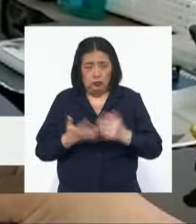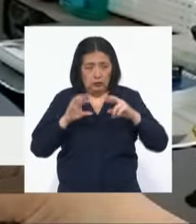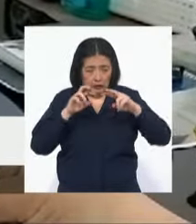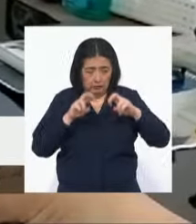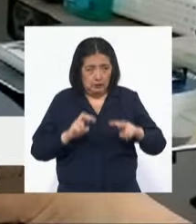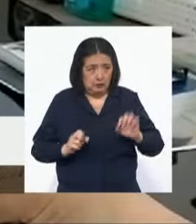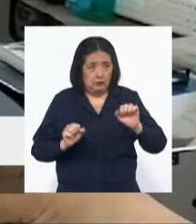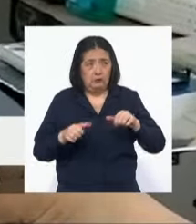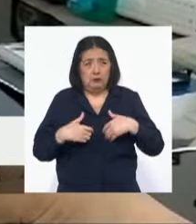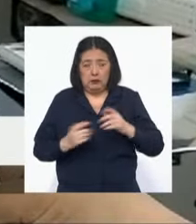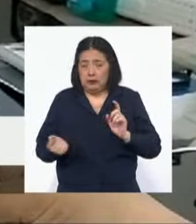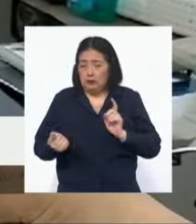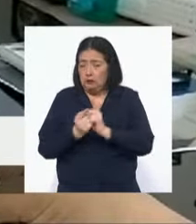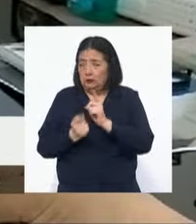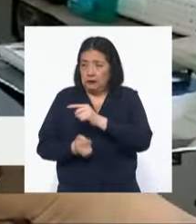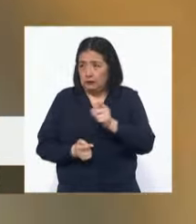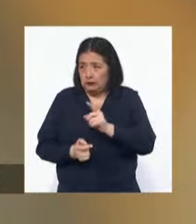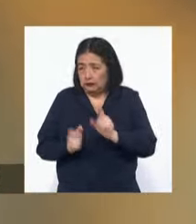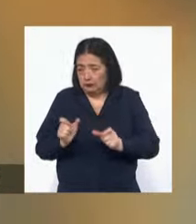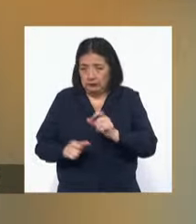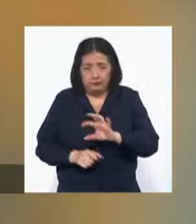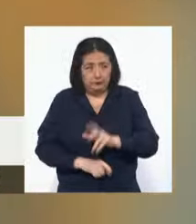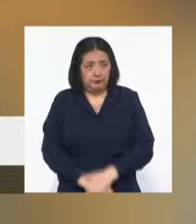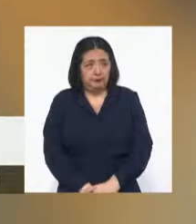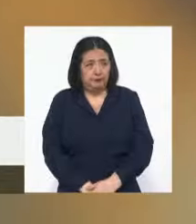pues no poder dar con estos delincuentes.